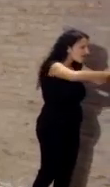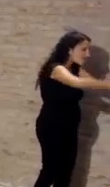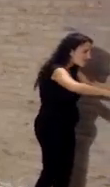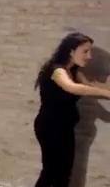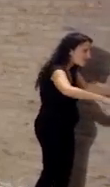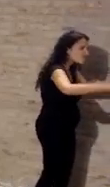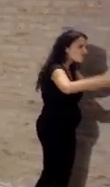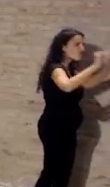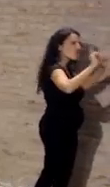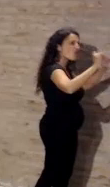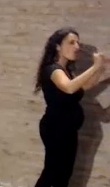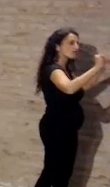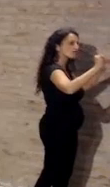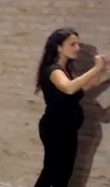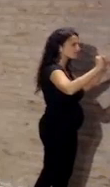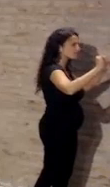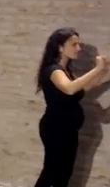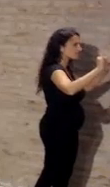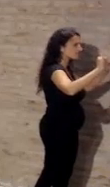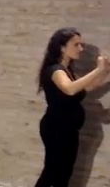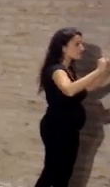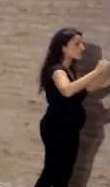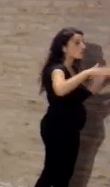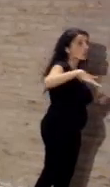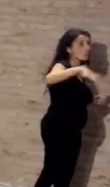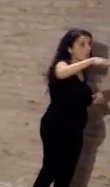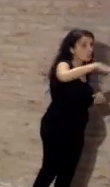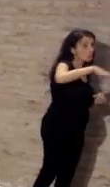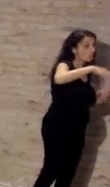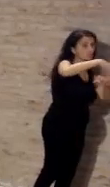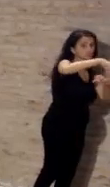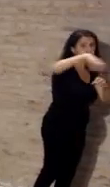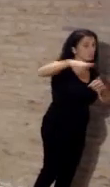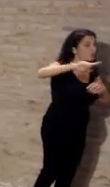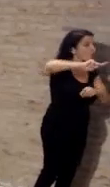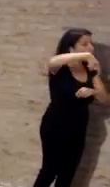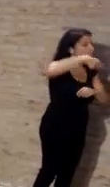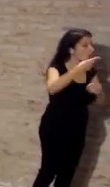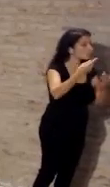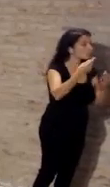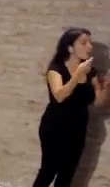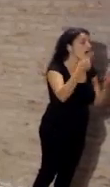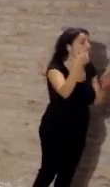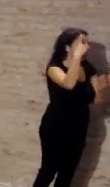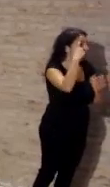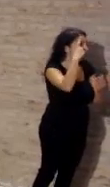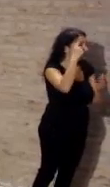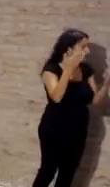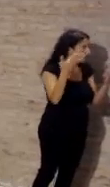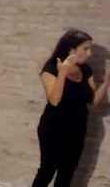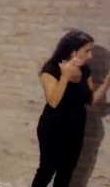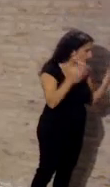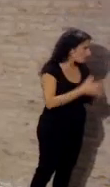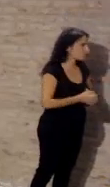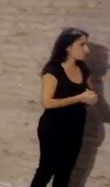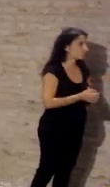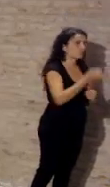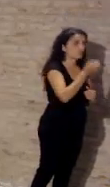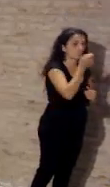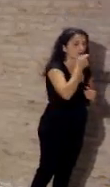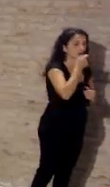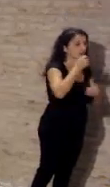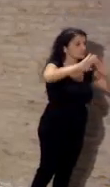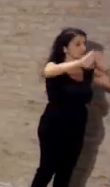adolescentes pero hay muchos otros lugares donde podemos aprender es por ejemplo en los centros de